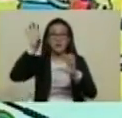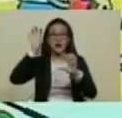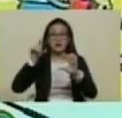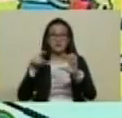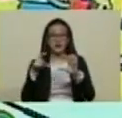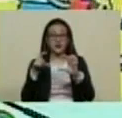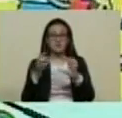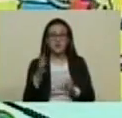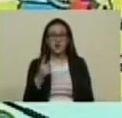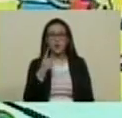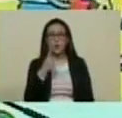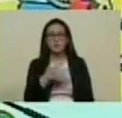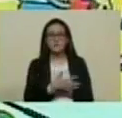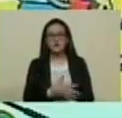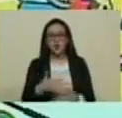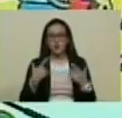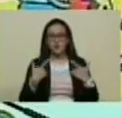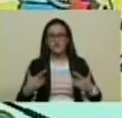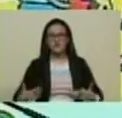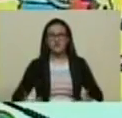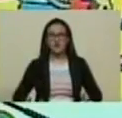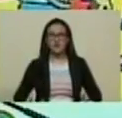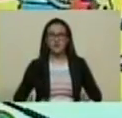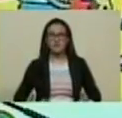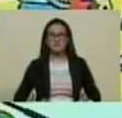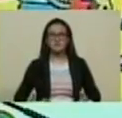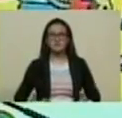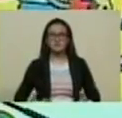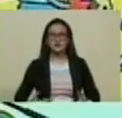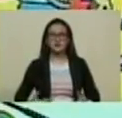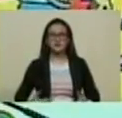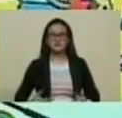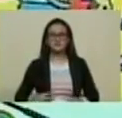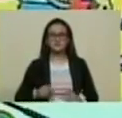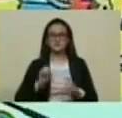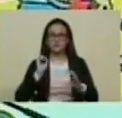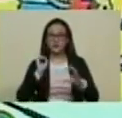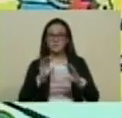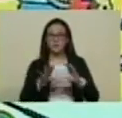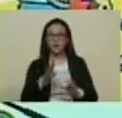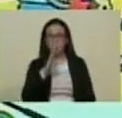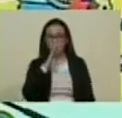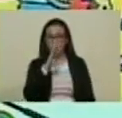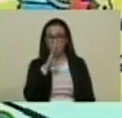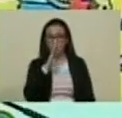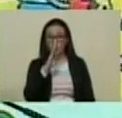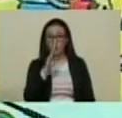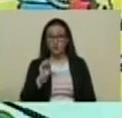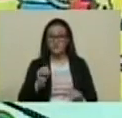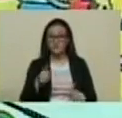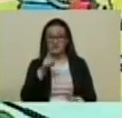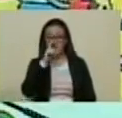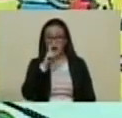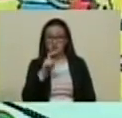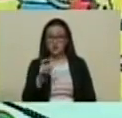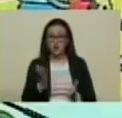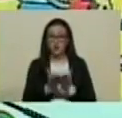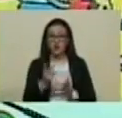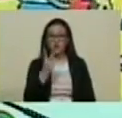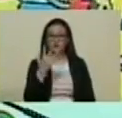menos 1 millón de uniformes escolares, y la transferencia del bono de inicio de año escolar